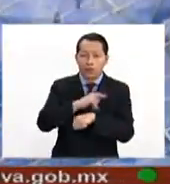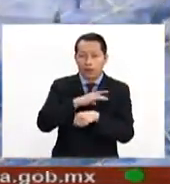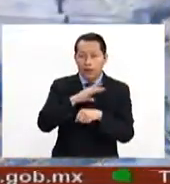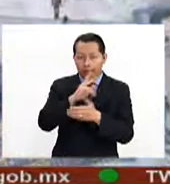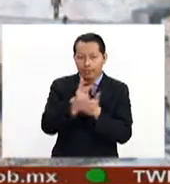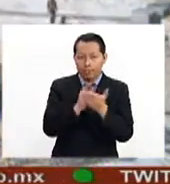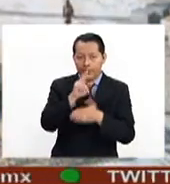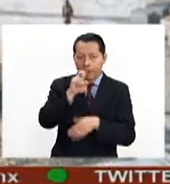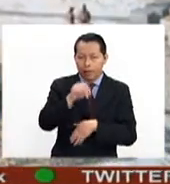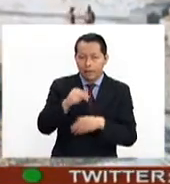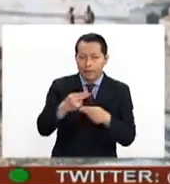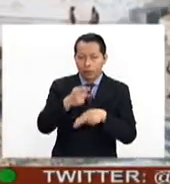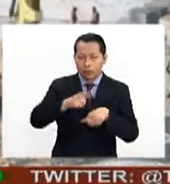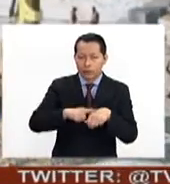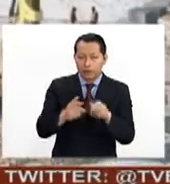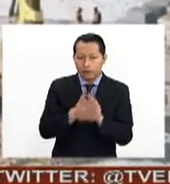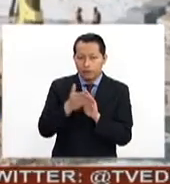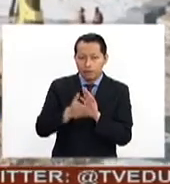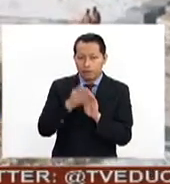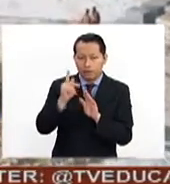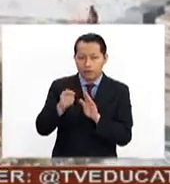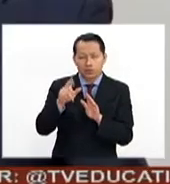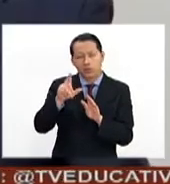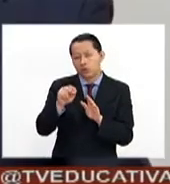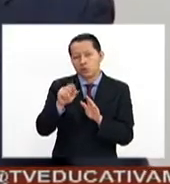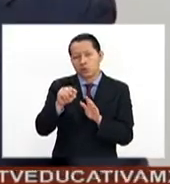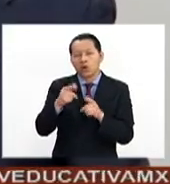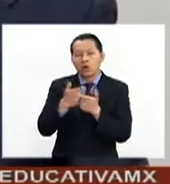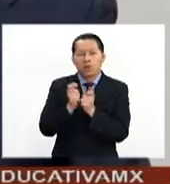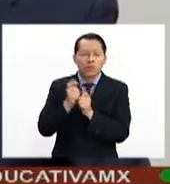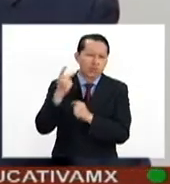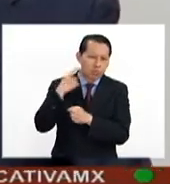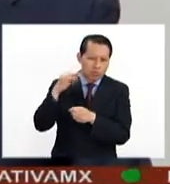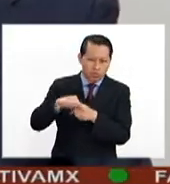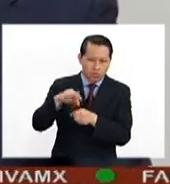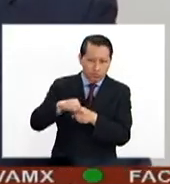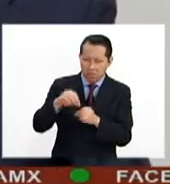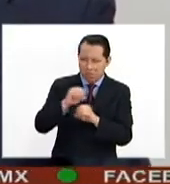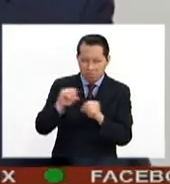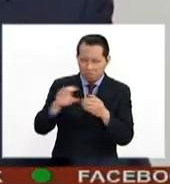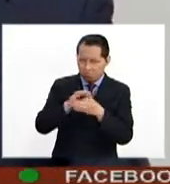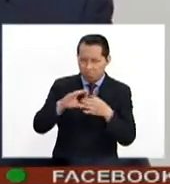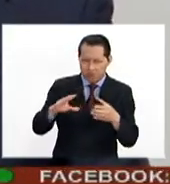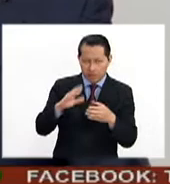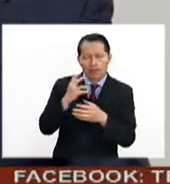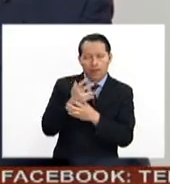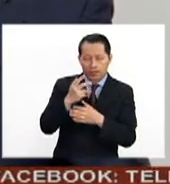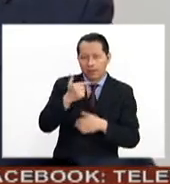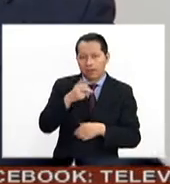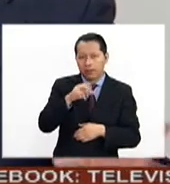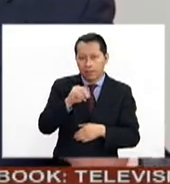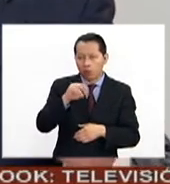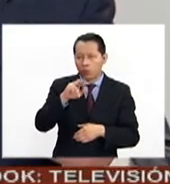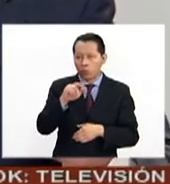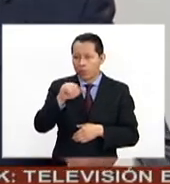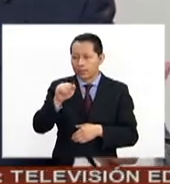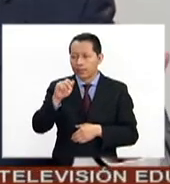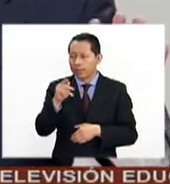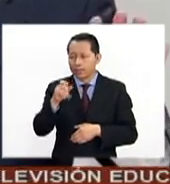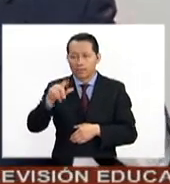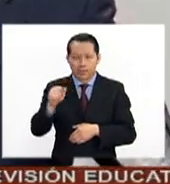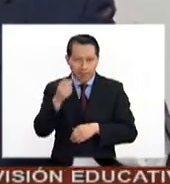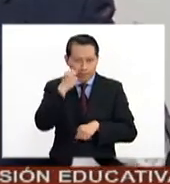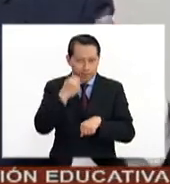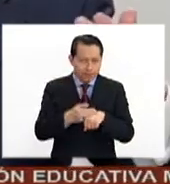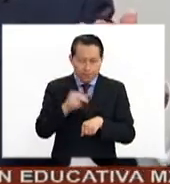Nacional de Infraestructura, no tienen tintes electorales, afirmó el secretario de Comunicaciones y Transportes, Gerardo Ruiz Esparza. La